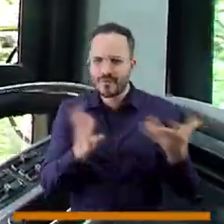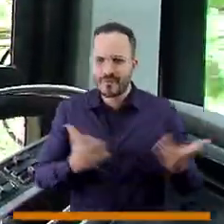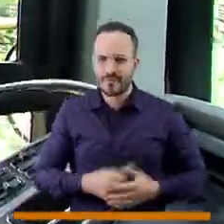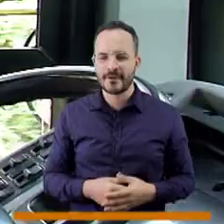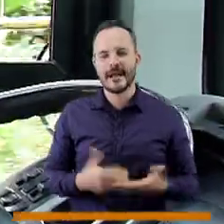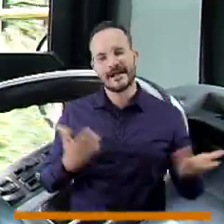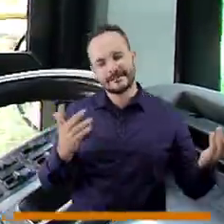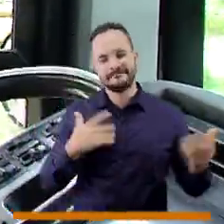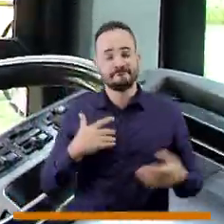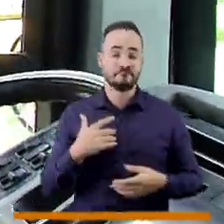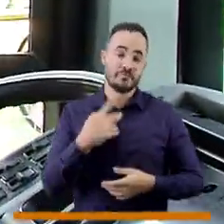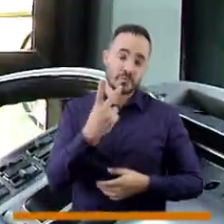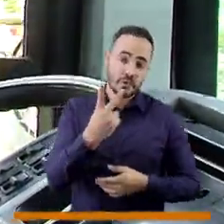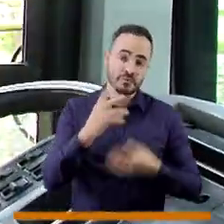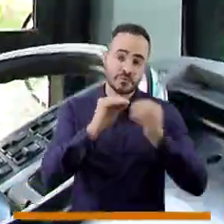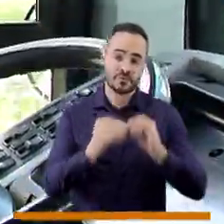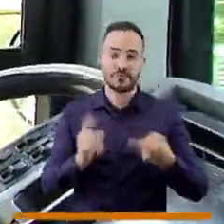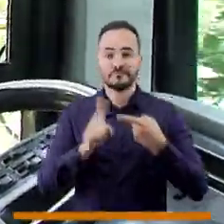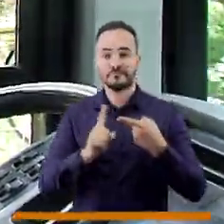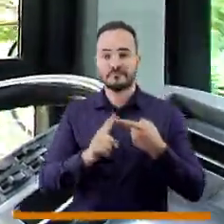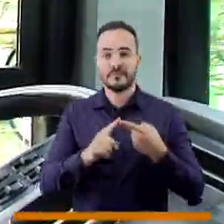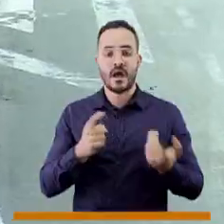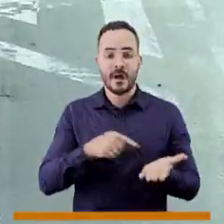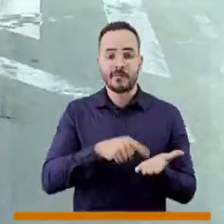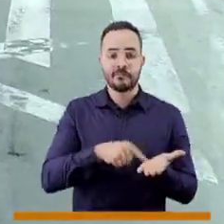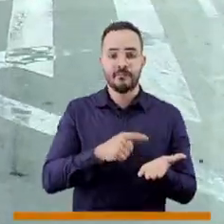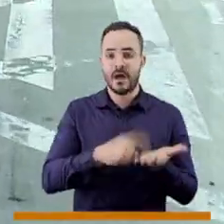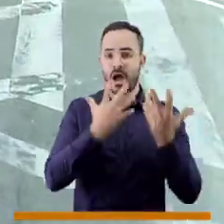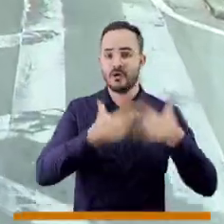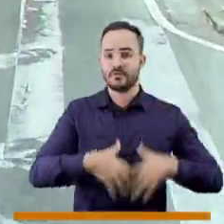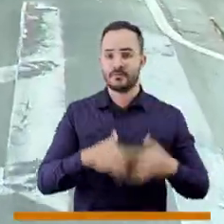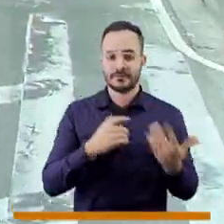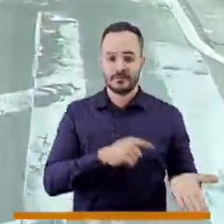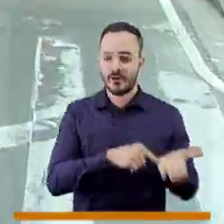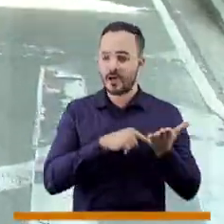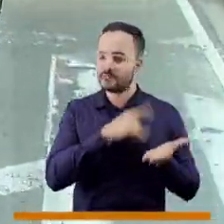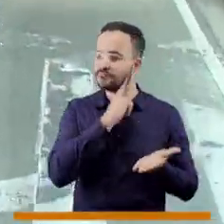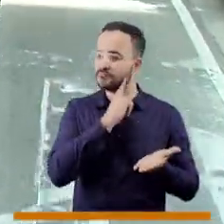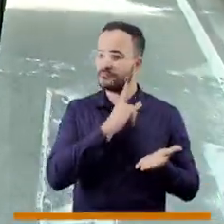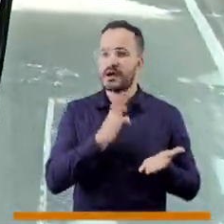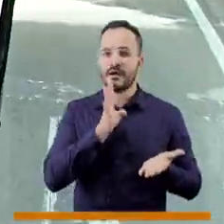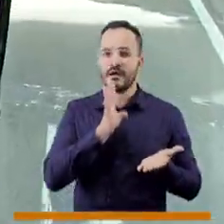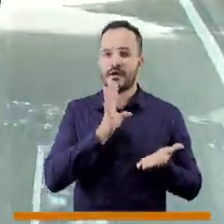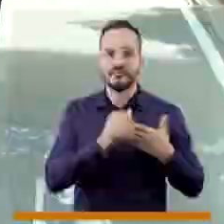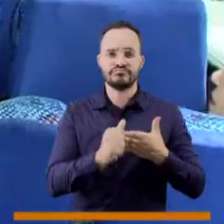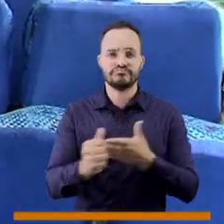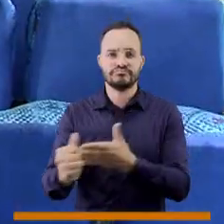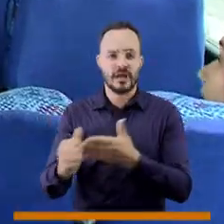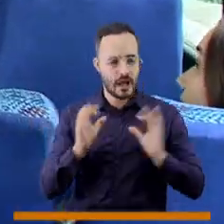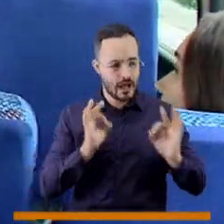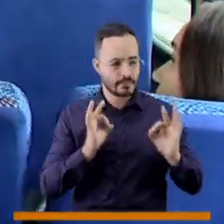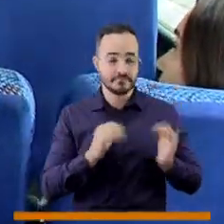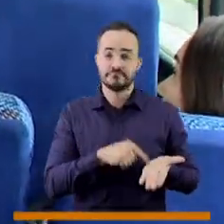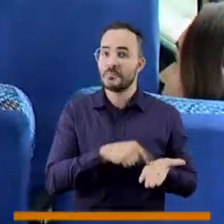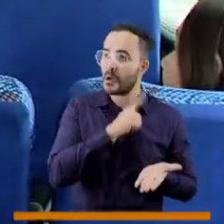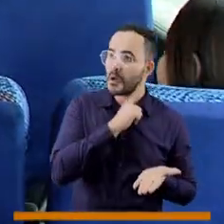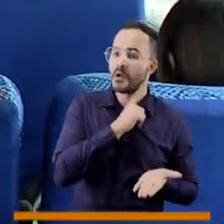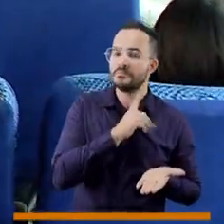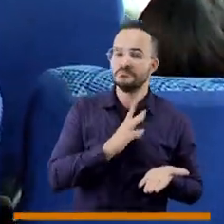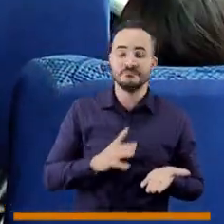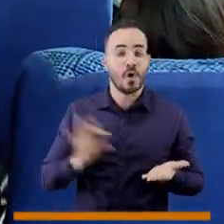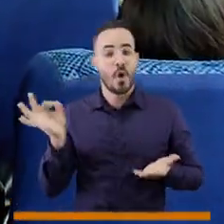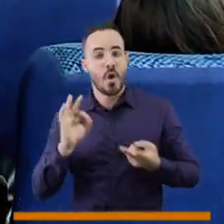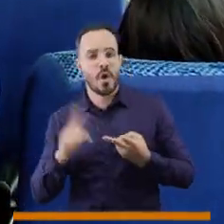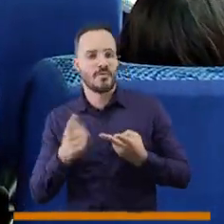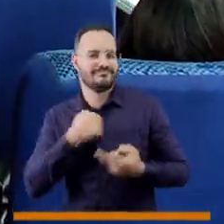a través de audioguías, como lo manejan muchas marcas en el mundo incluso. O la otra es hacer que el paisa sea